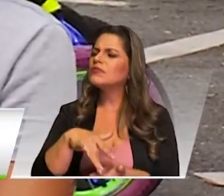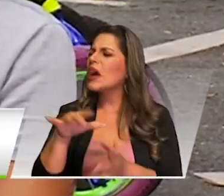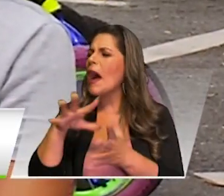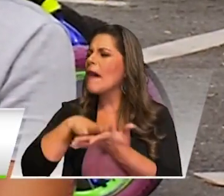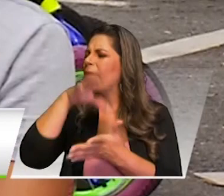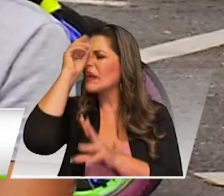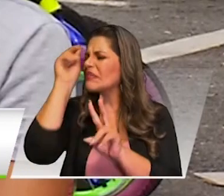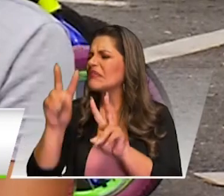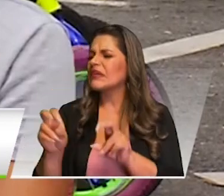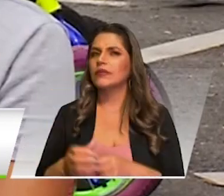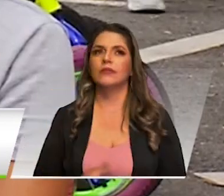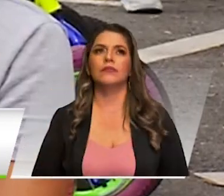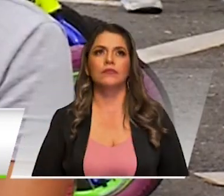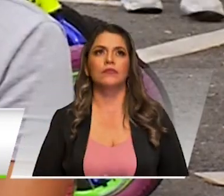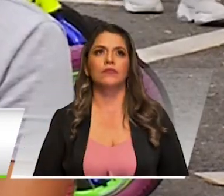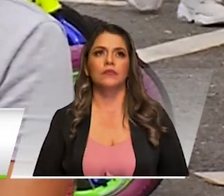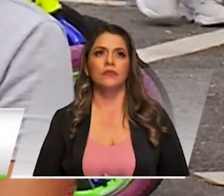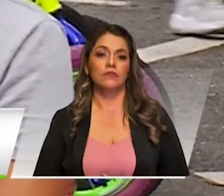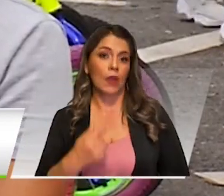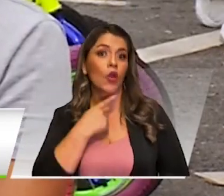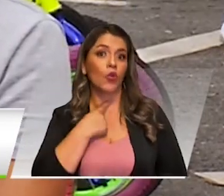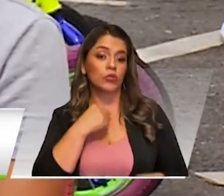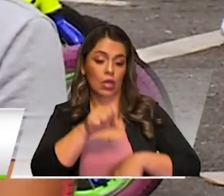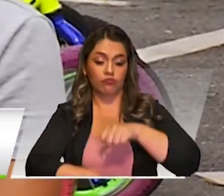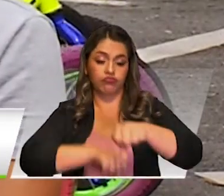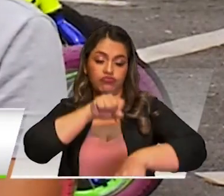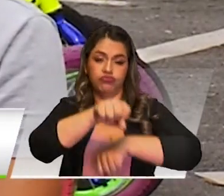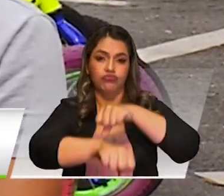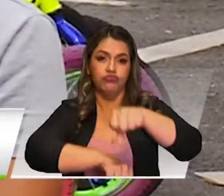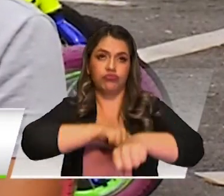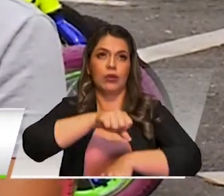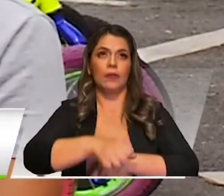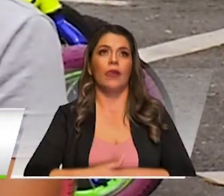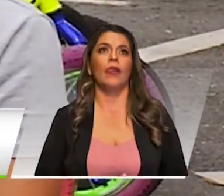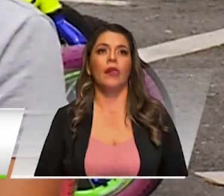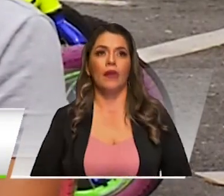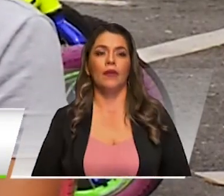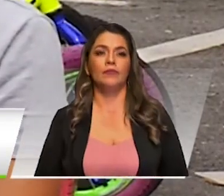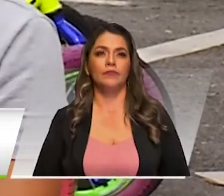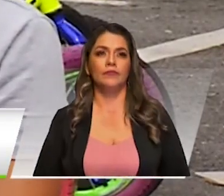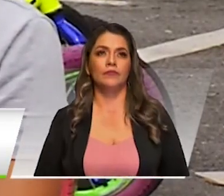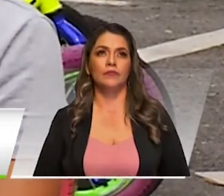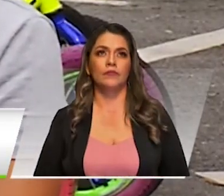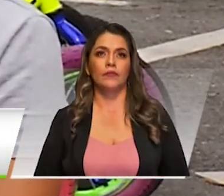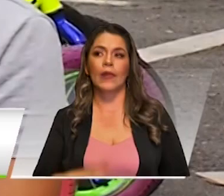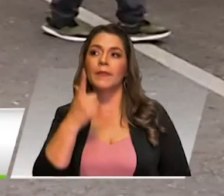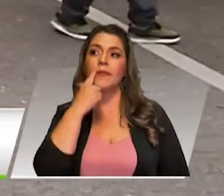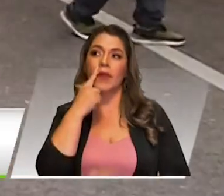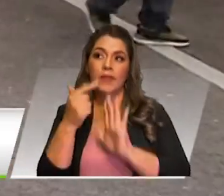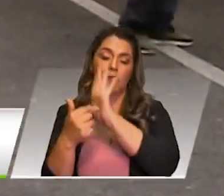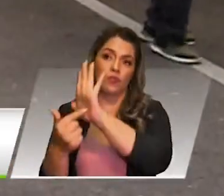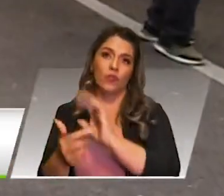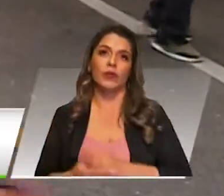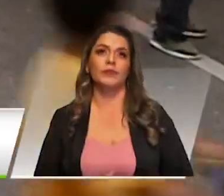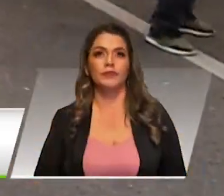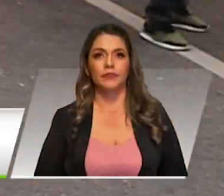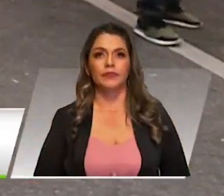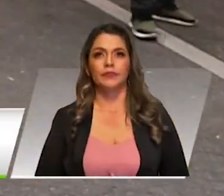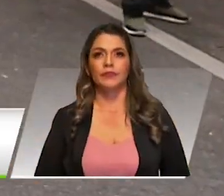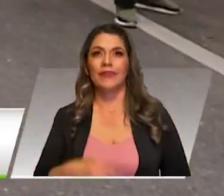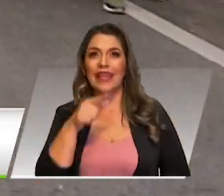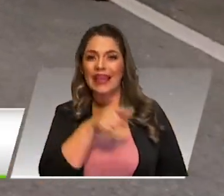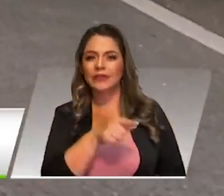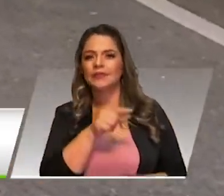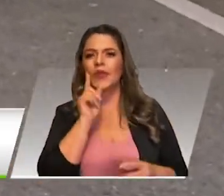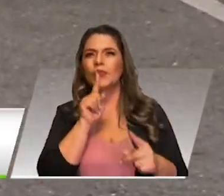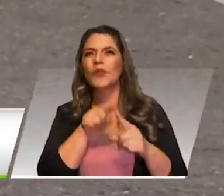aprendes? A montar bicicleta para mostrarle a mi papá. El objetivo de las escuelas es